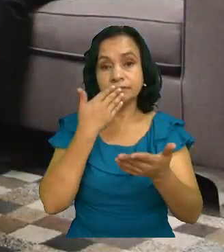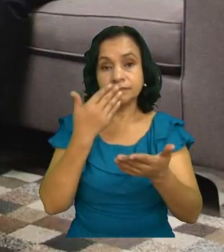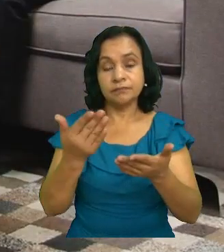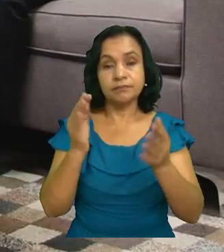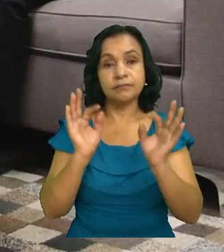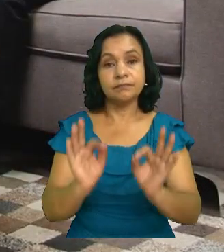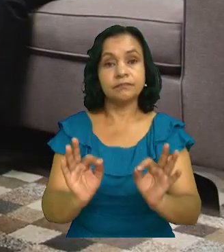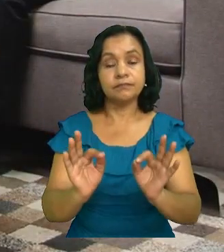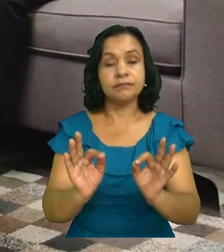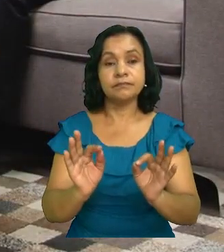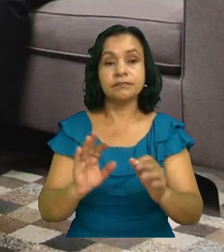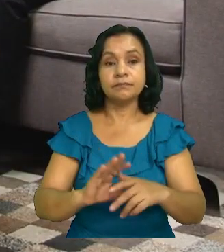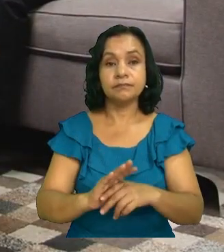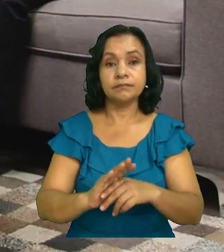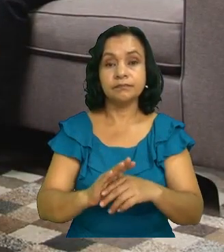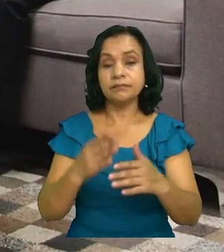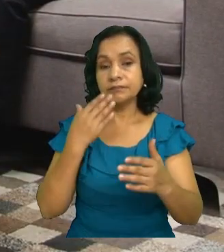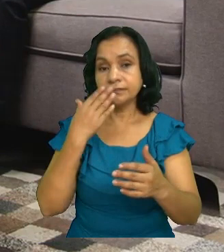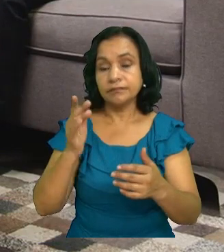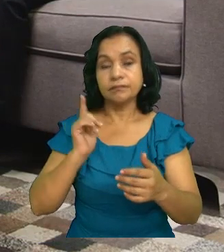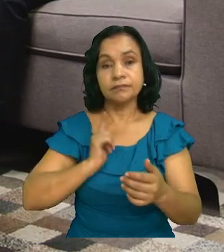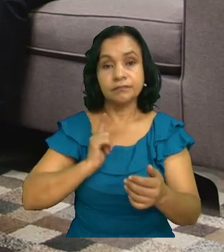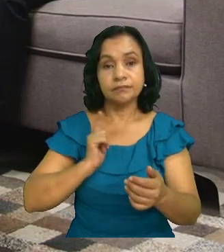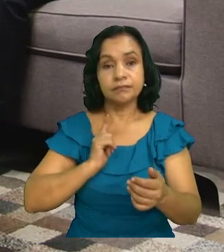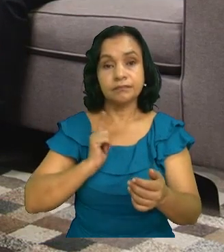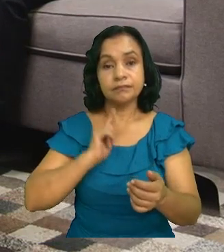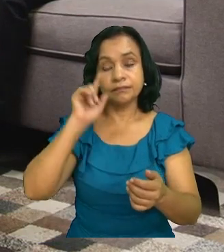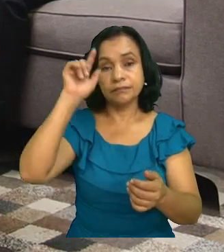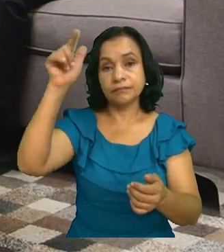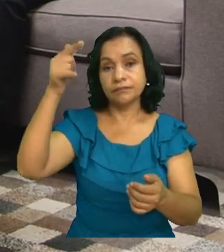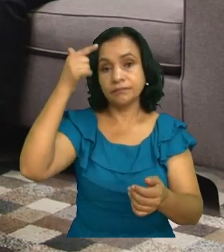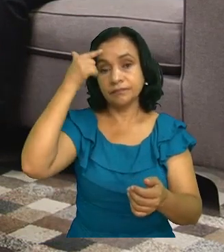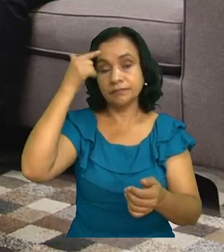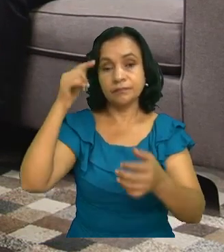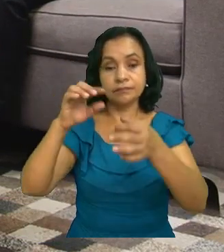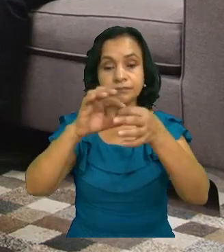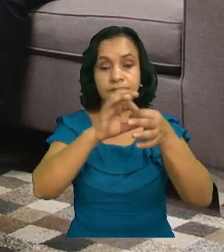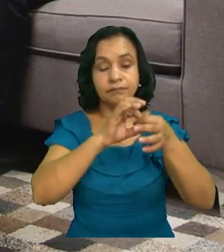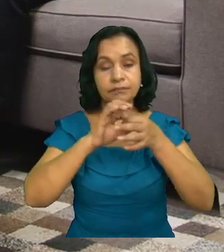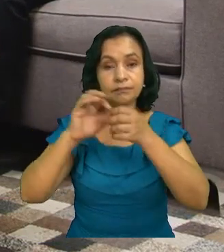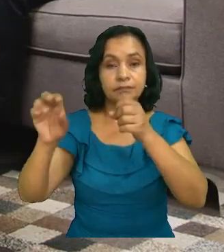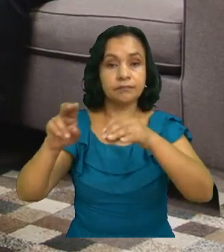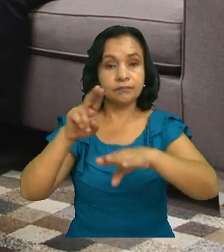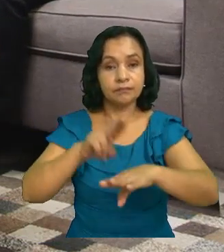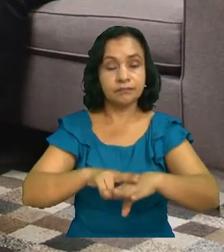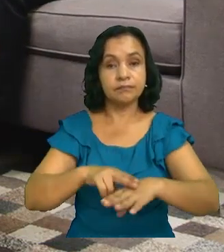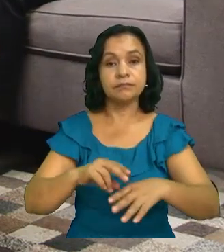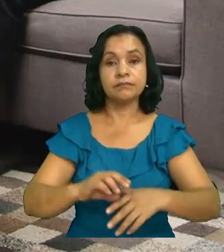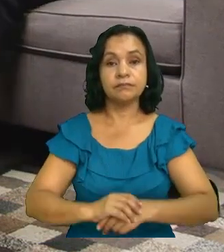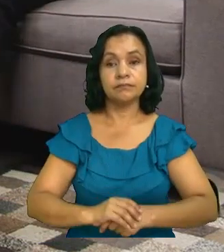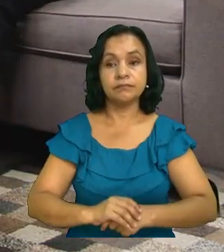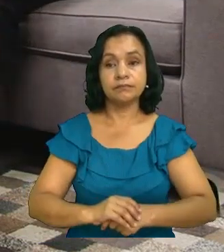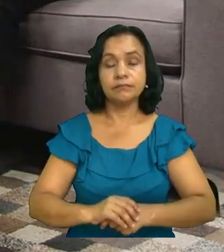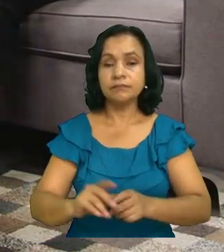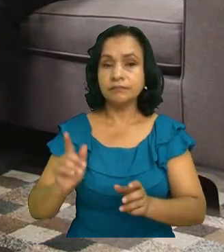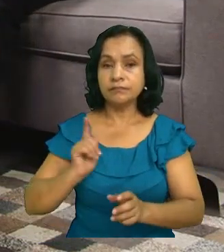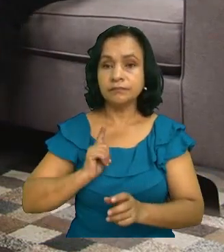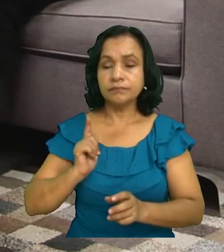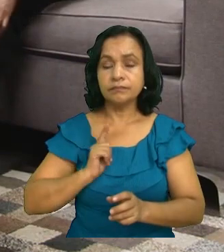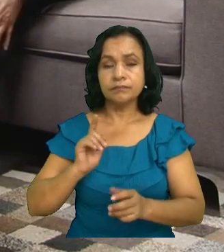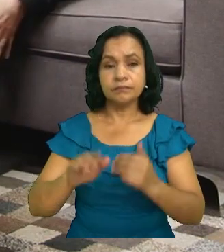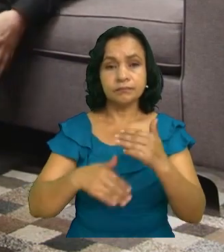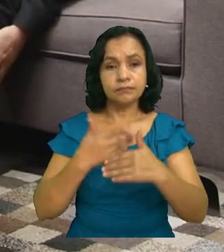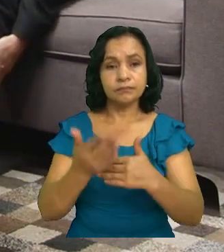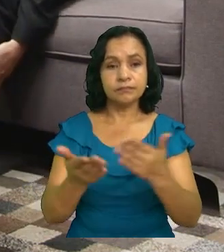prontitud y con la eficiencia que caracteriza al gobierno de Reconciliación y Unidad Nacional. Tenemos